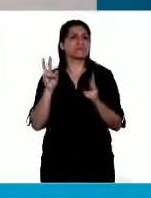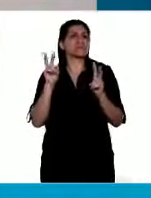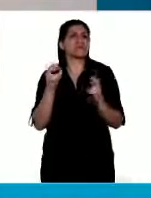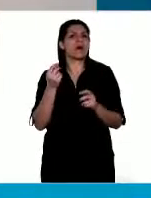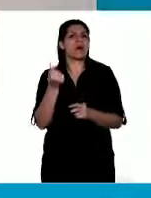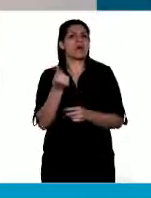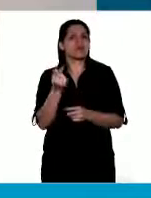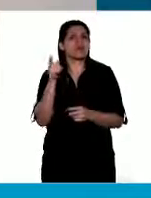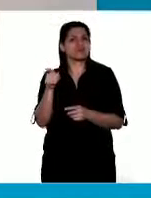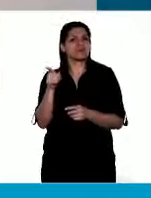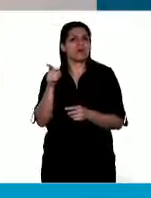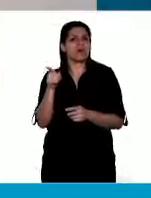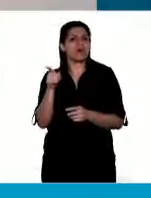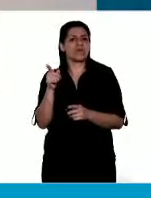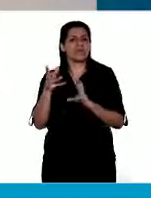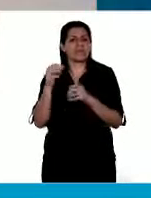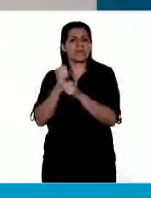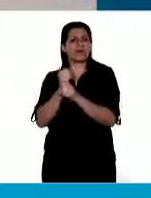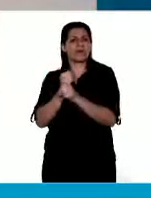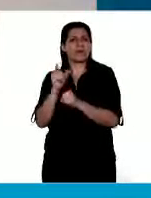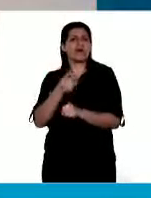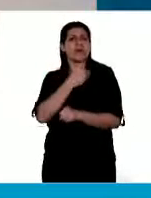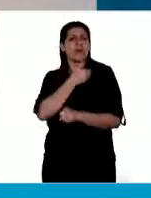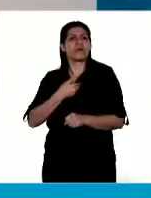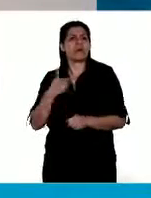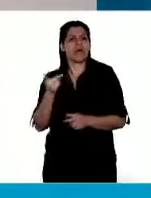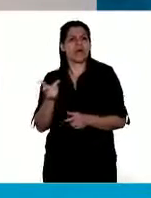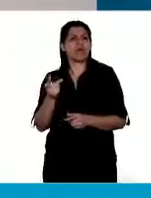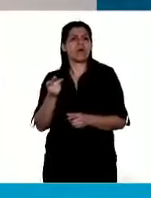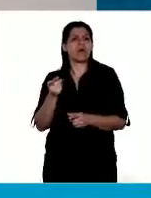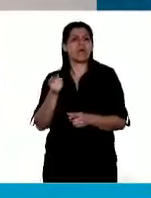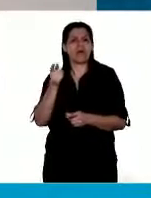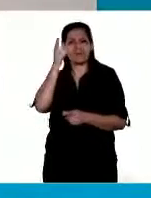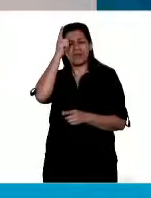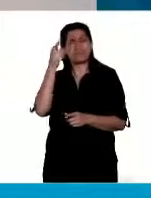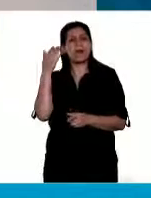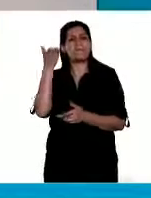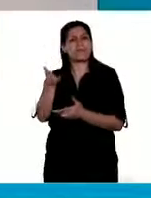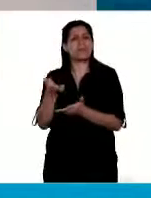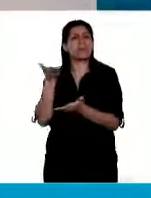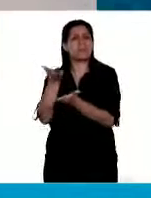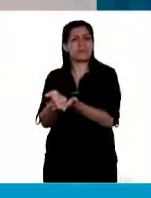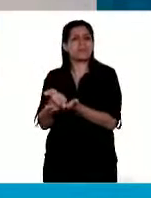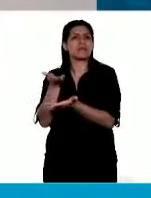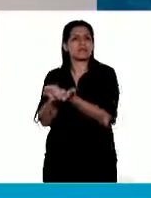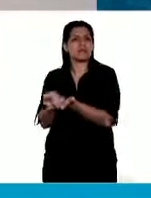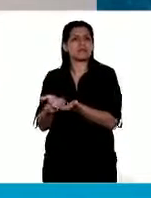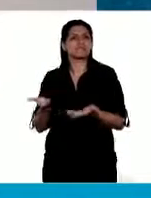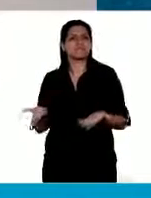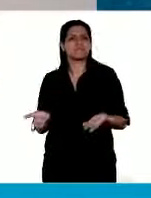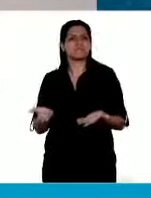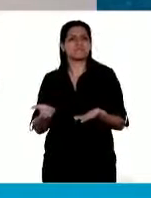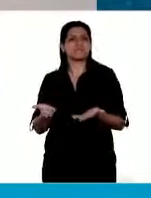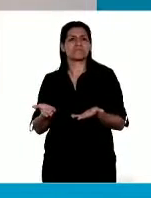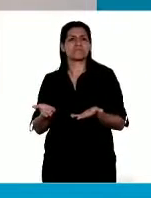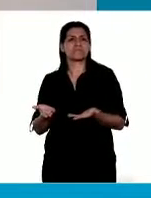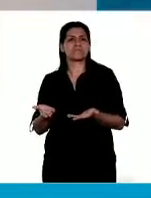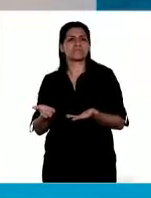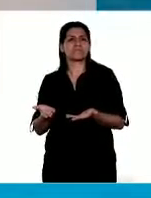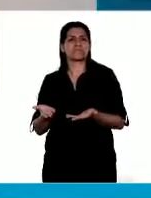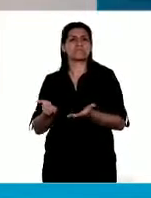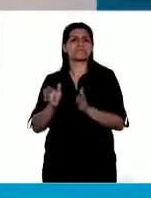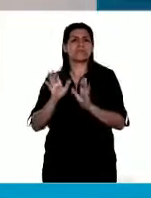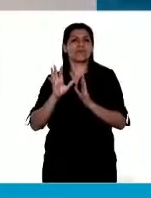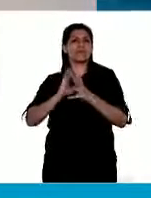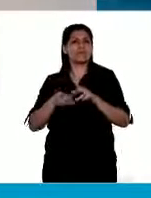conducta de un gobernador para con los policías, solicitándole que atienda el reclamo salarial y pidiéndole desde nuestro